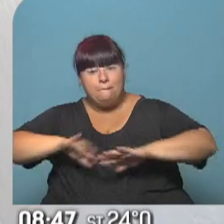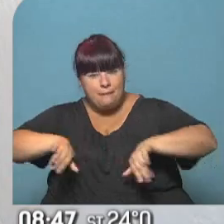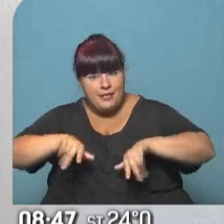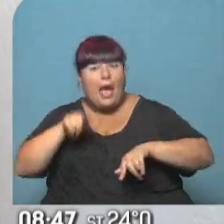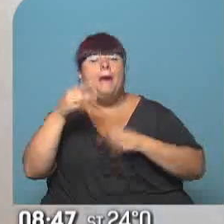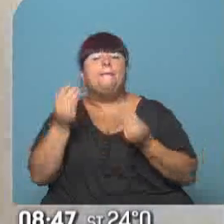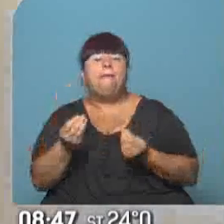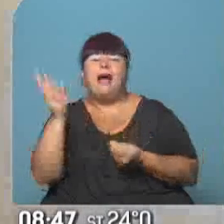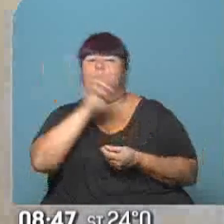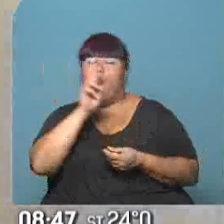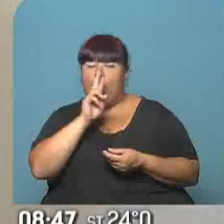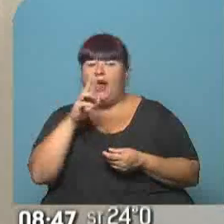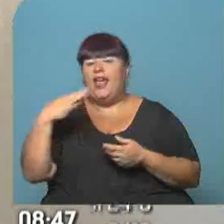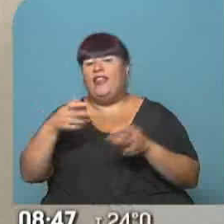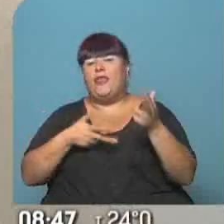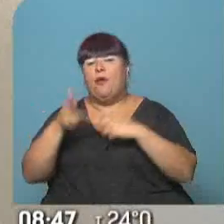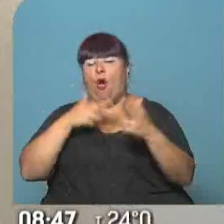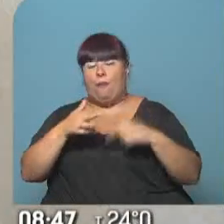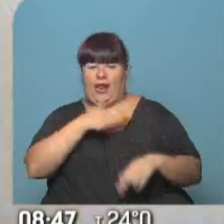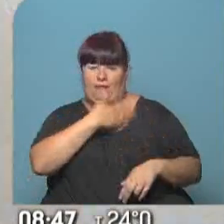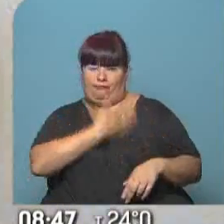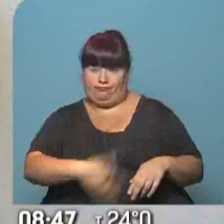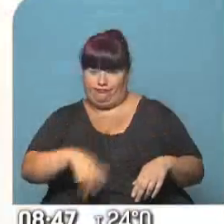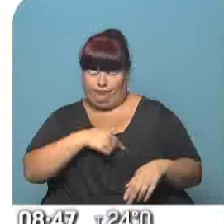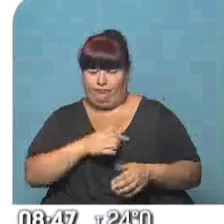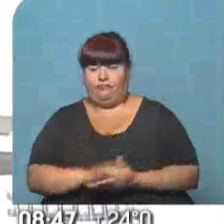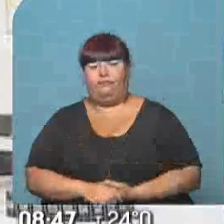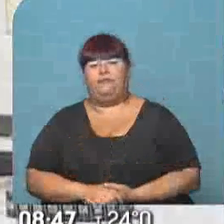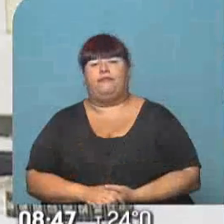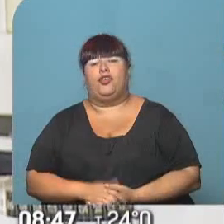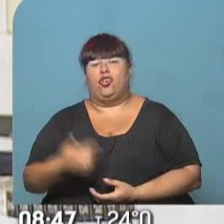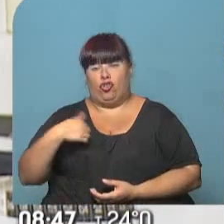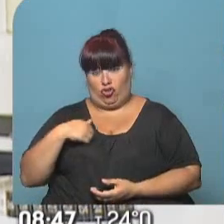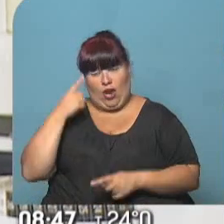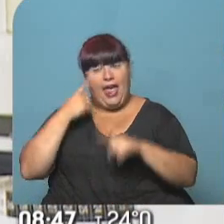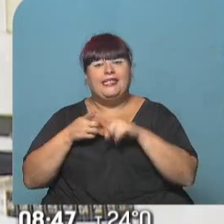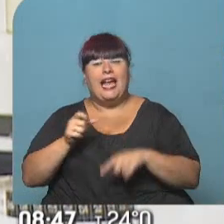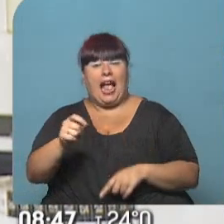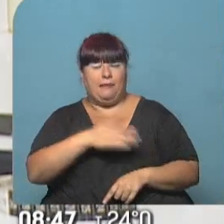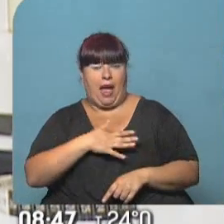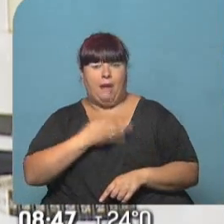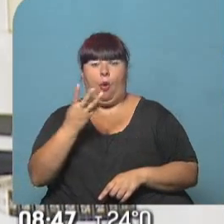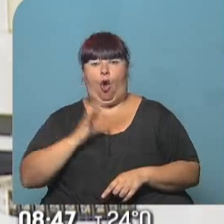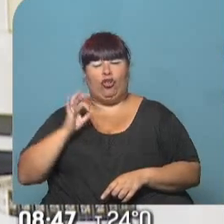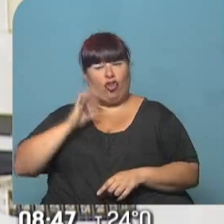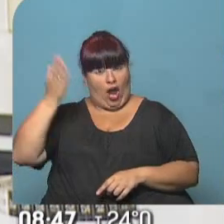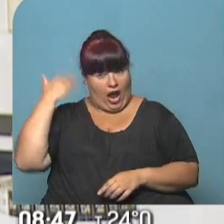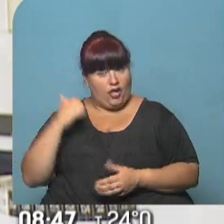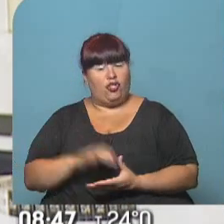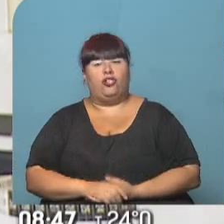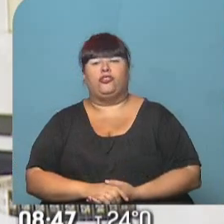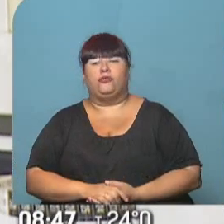bikinis destinada a mujeres que debieron realizarse una mastectomía. Yo tuve cáncer de mama hace 4 años